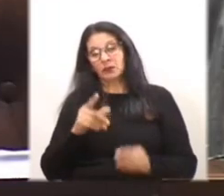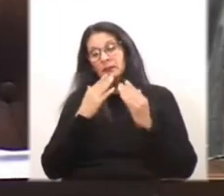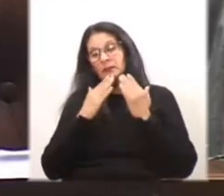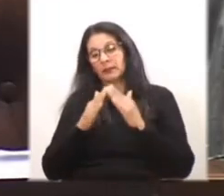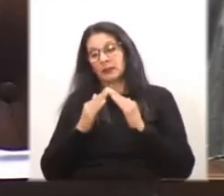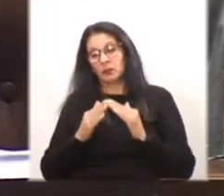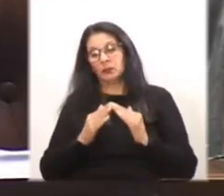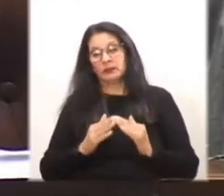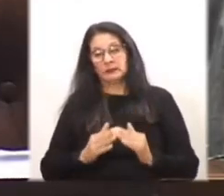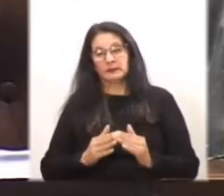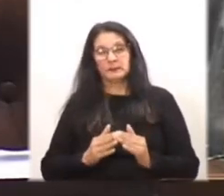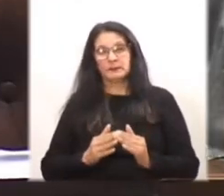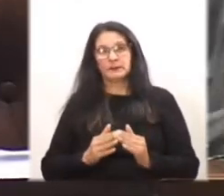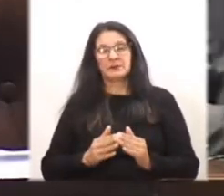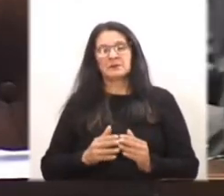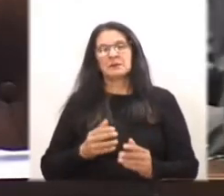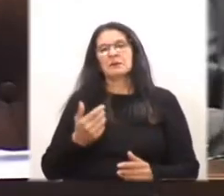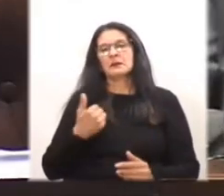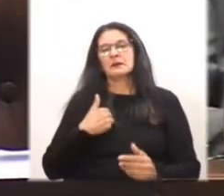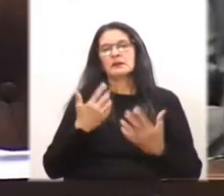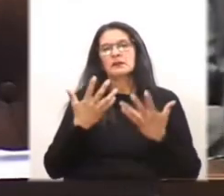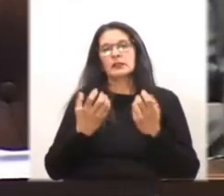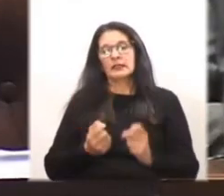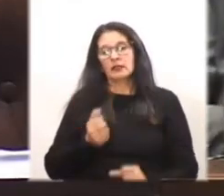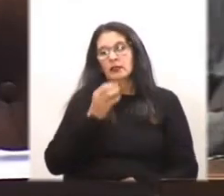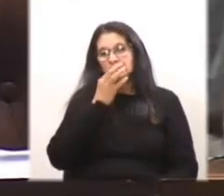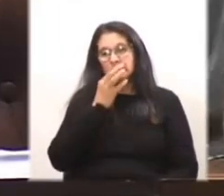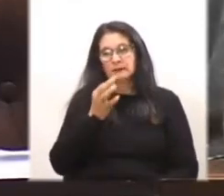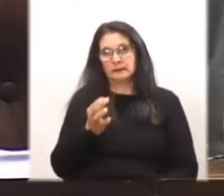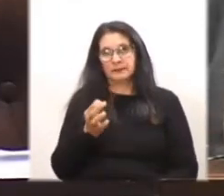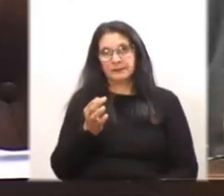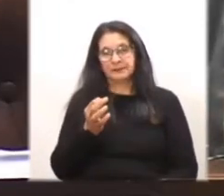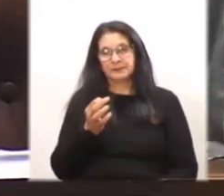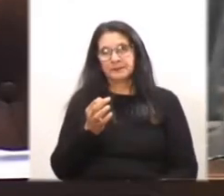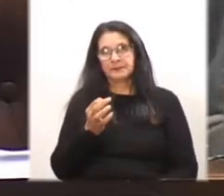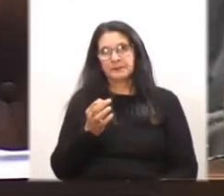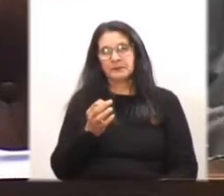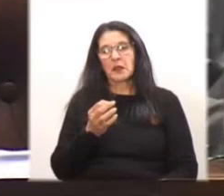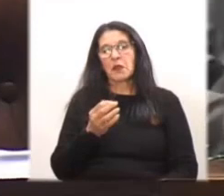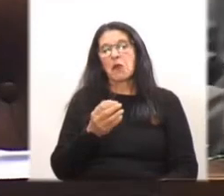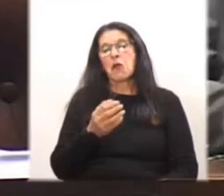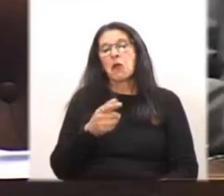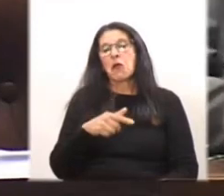comentarios, quiero enmarcar lo que va a venir